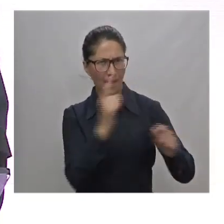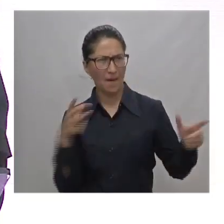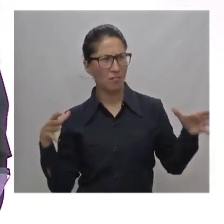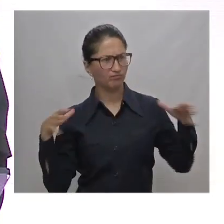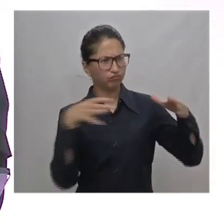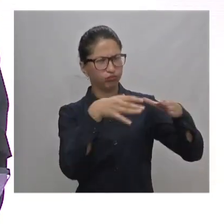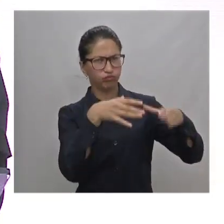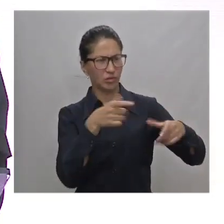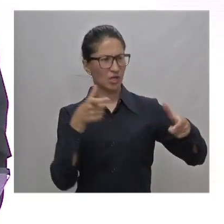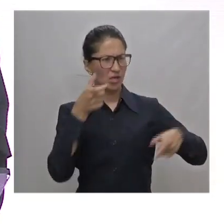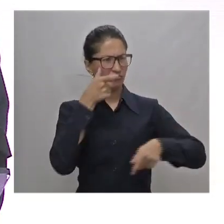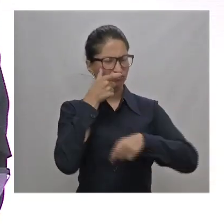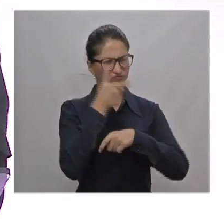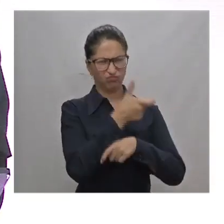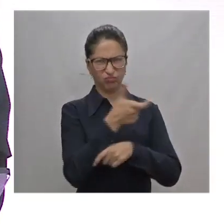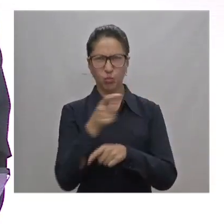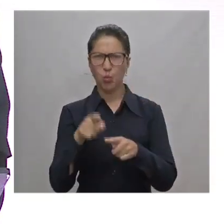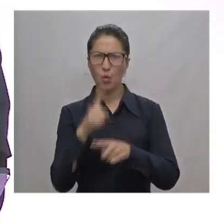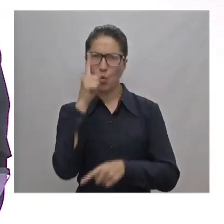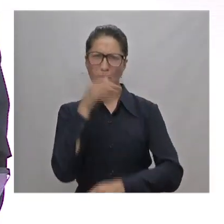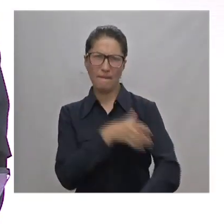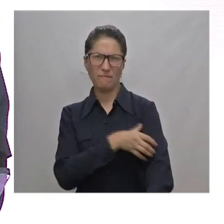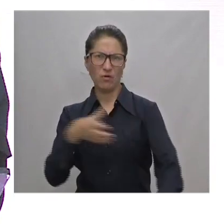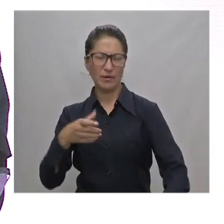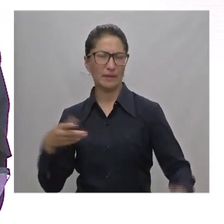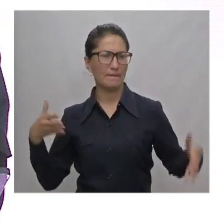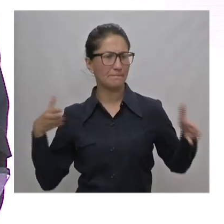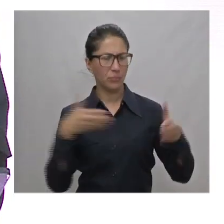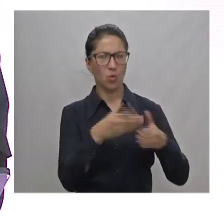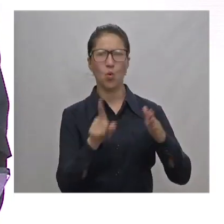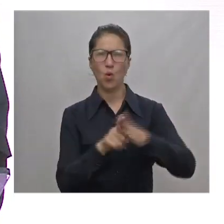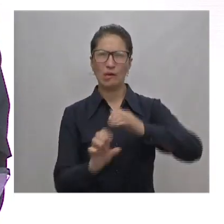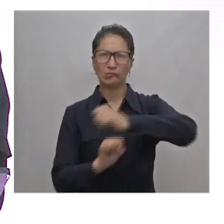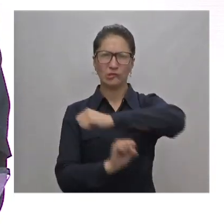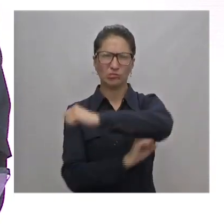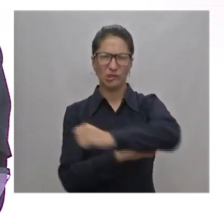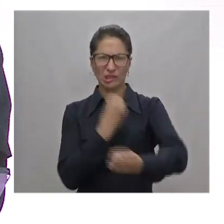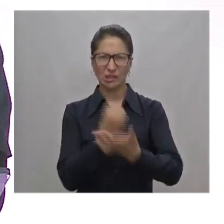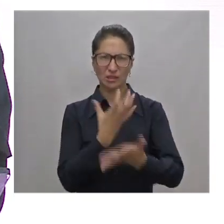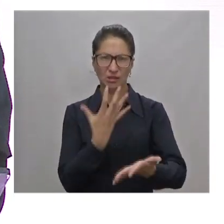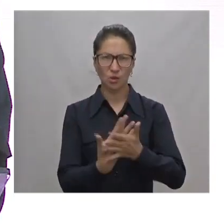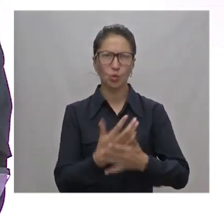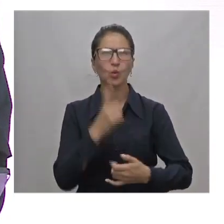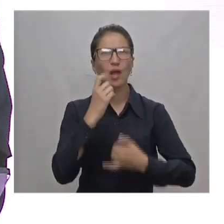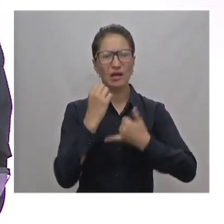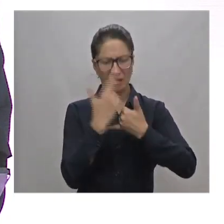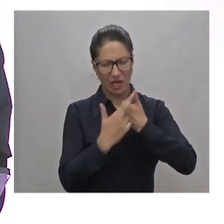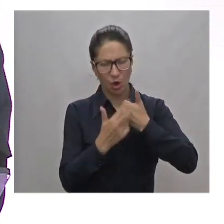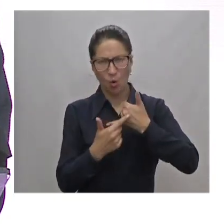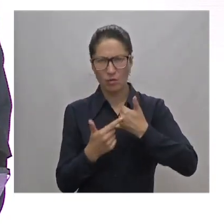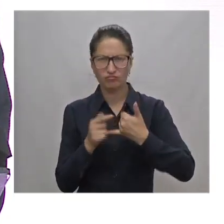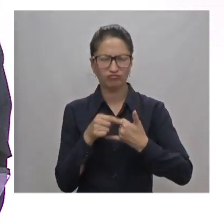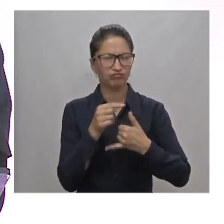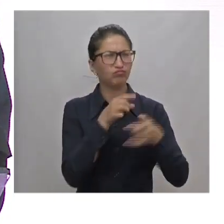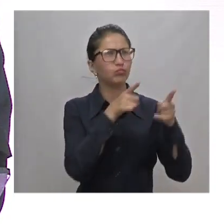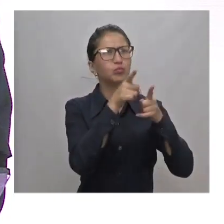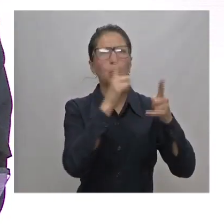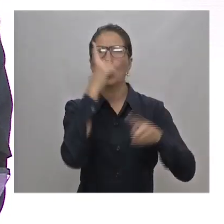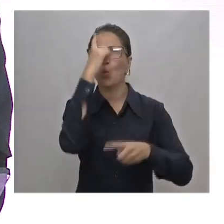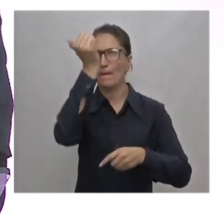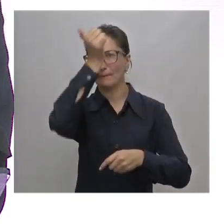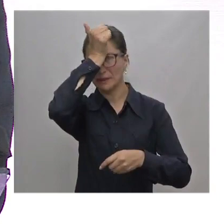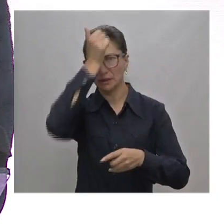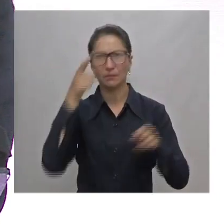una sola contraloría única y fuerte, con una estructura central, regional y provincial.